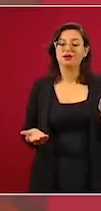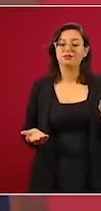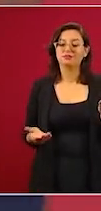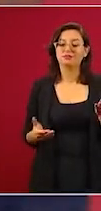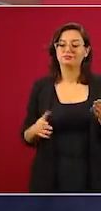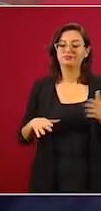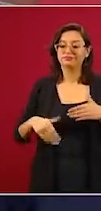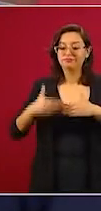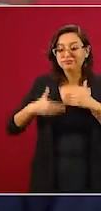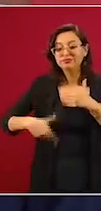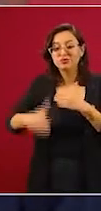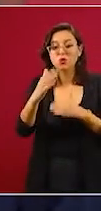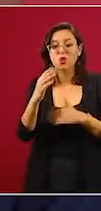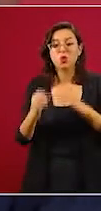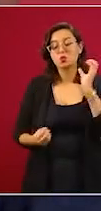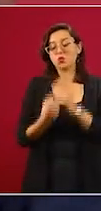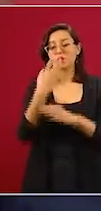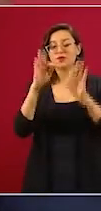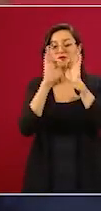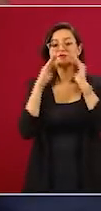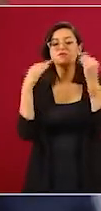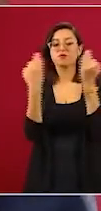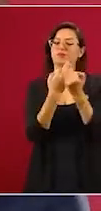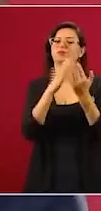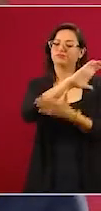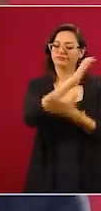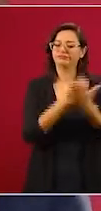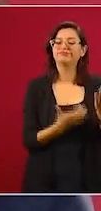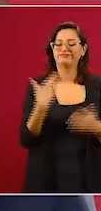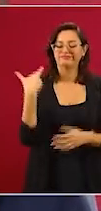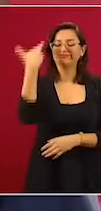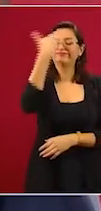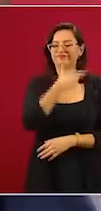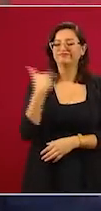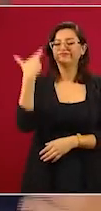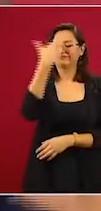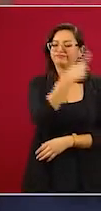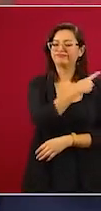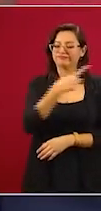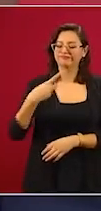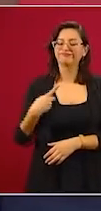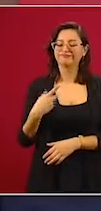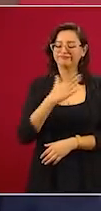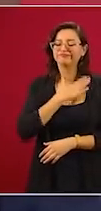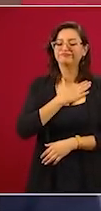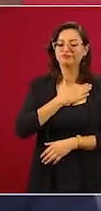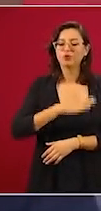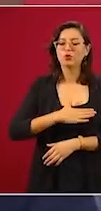distinta los revisemos tú